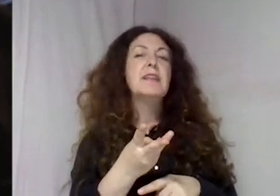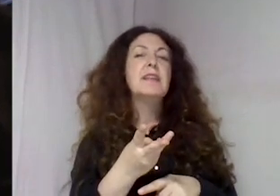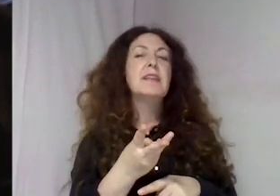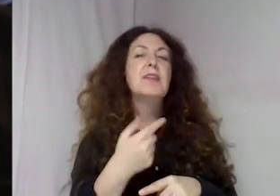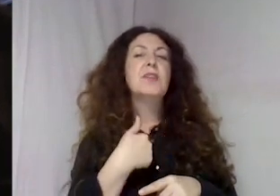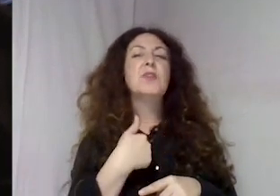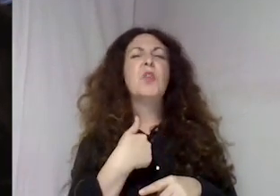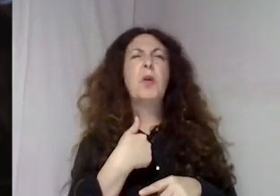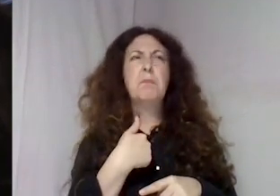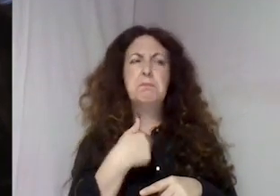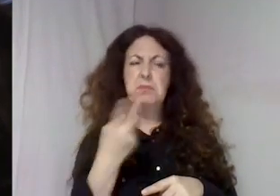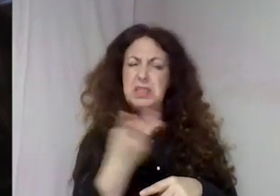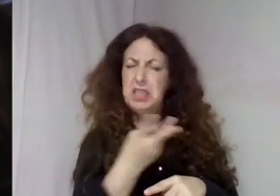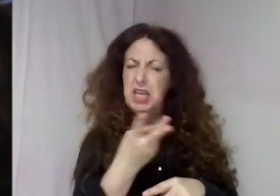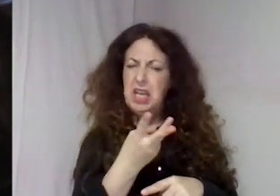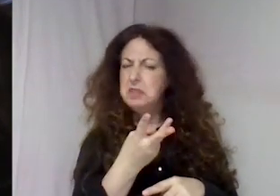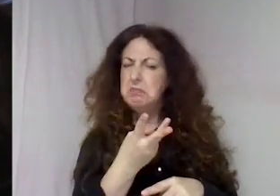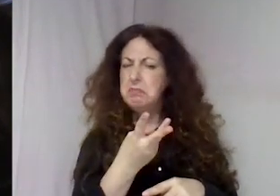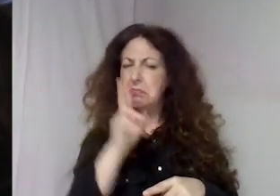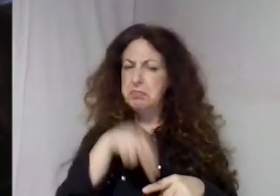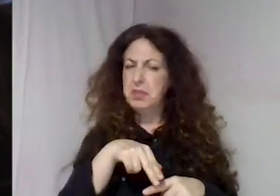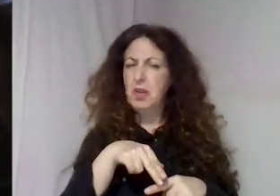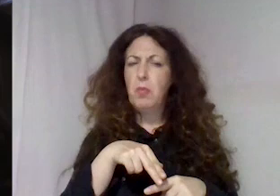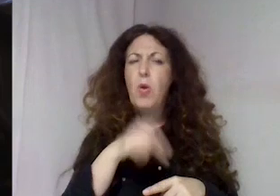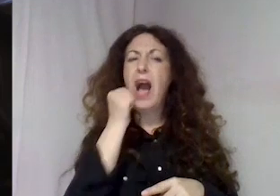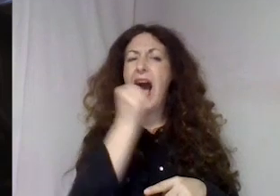¿Me oye? Perdón, demasiado fuerte.